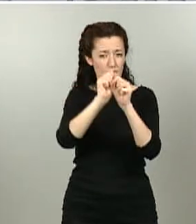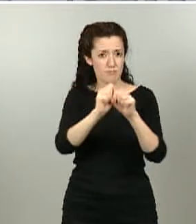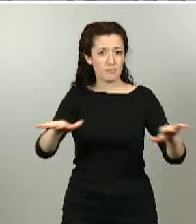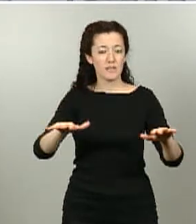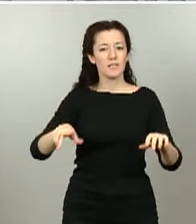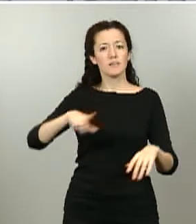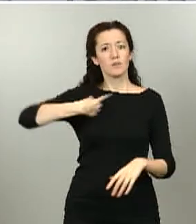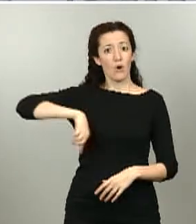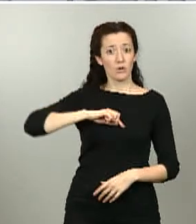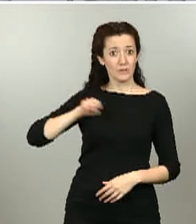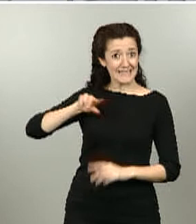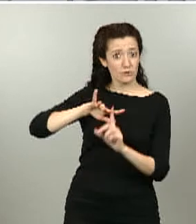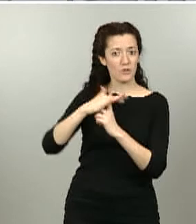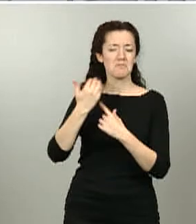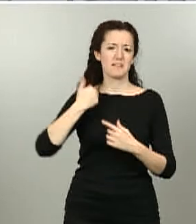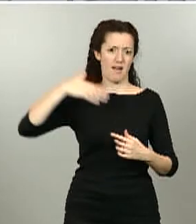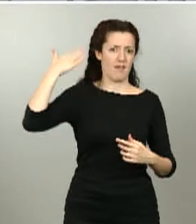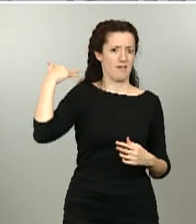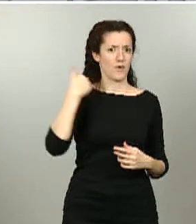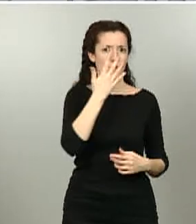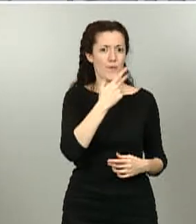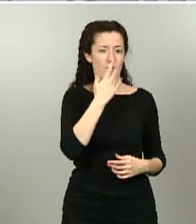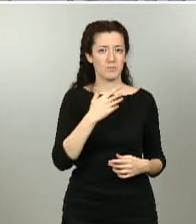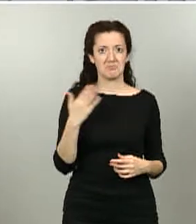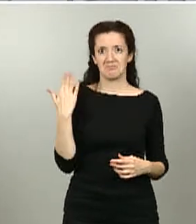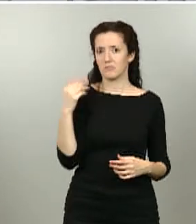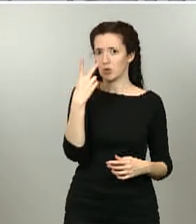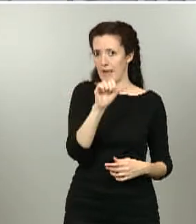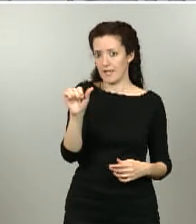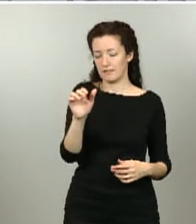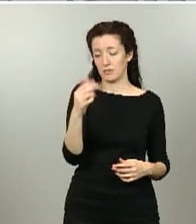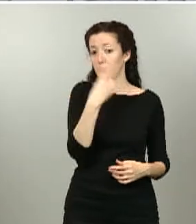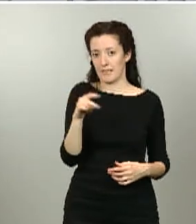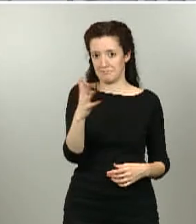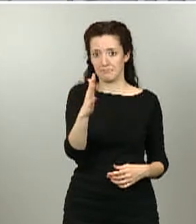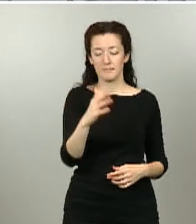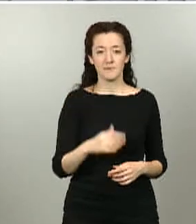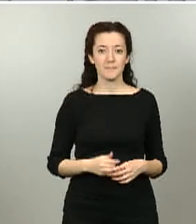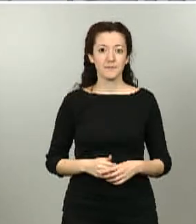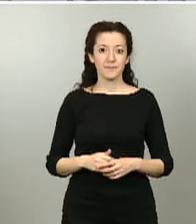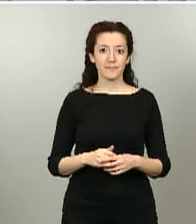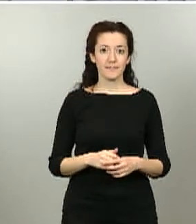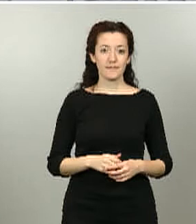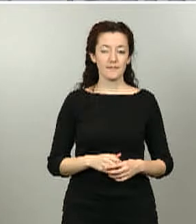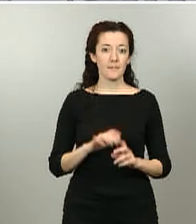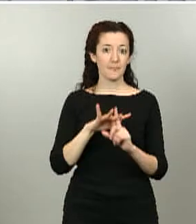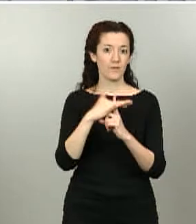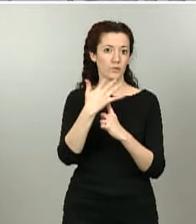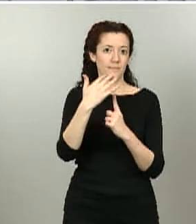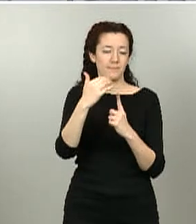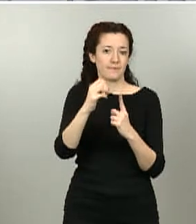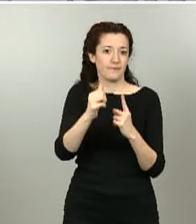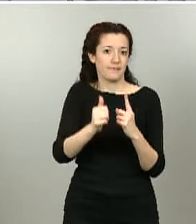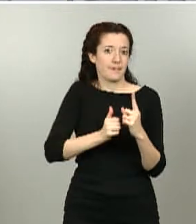días, puede incluso que un par de semanas, y es una situación esporádica que se ha detectado en una